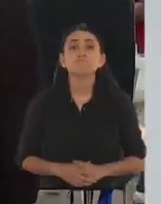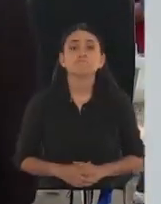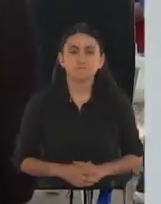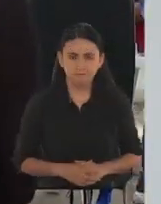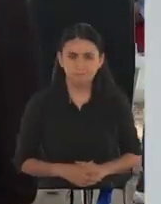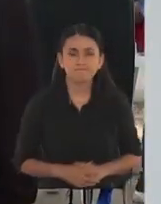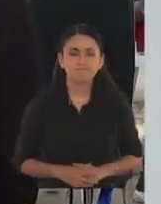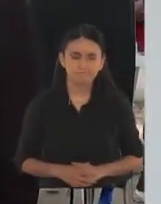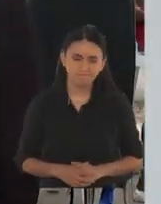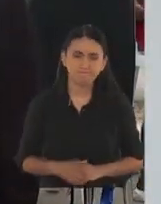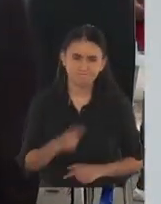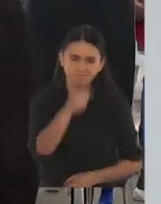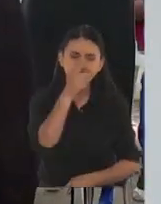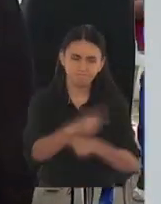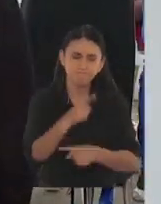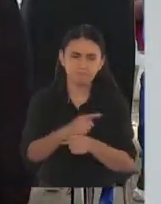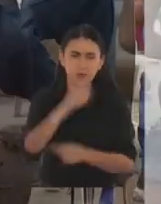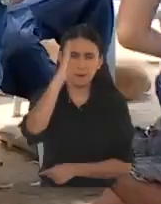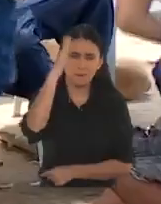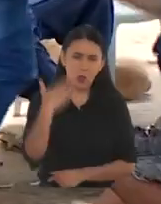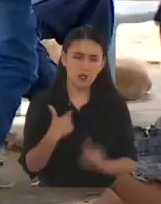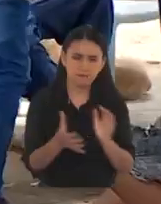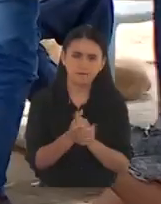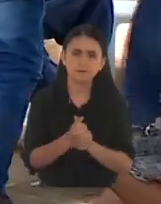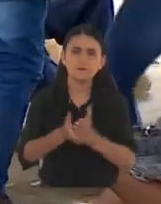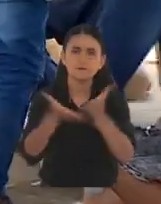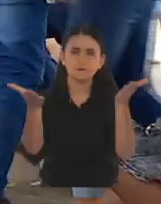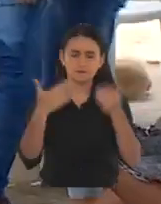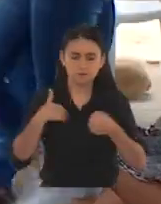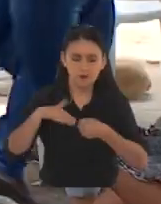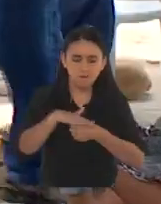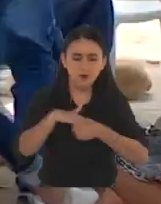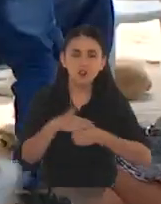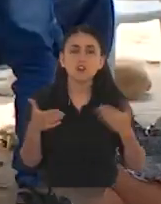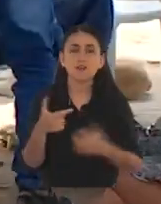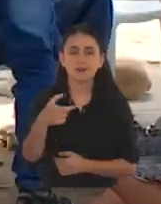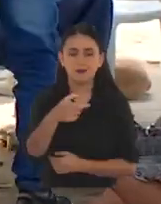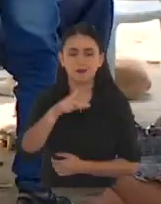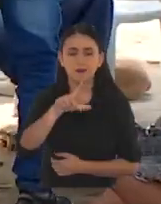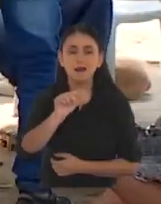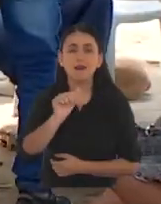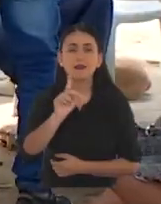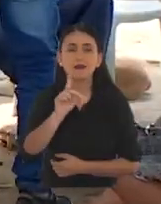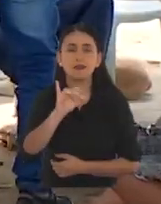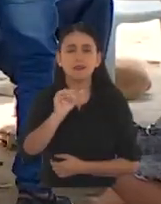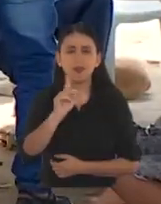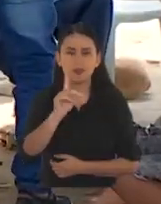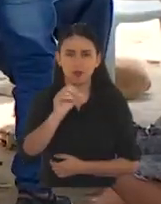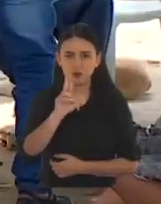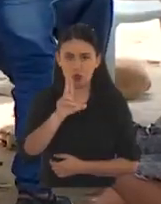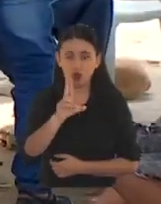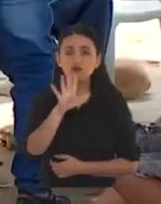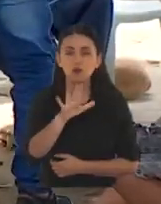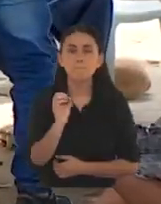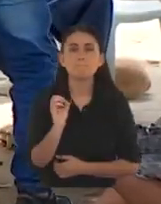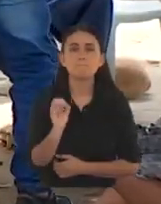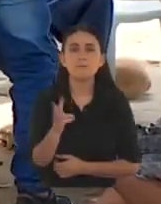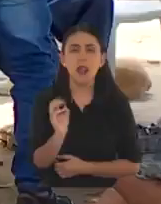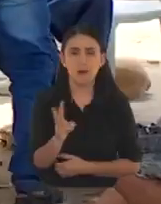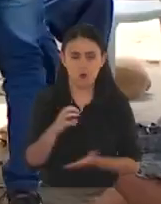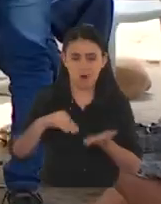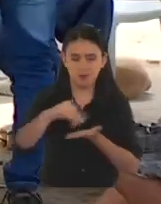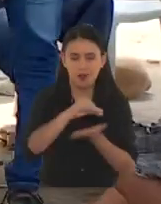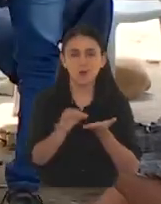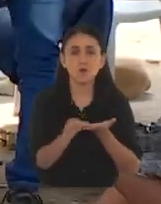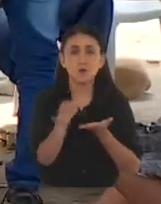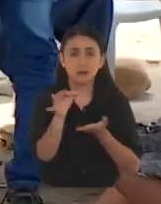Paola, ¿qué tal? Sí, efectivamente, la saludo a esta hora desde el barrio Gladiador, esto en el municipio de Malambo, área metropolitana de Barranquilla. Fue justo en este